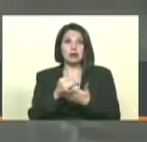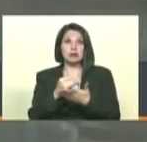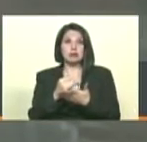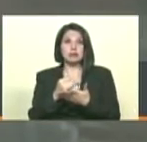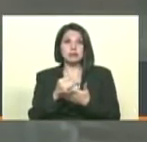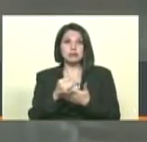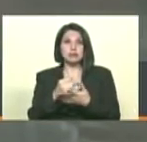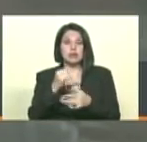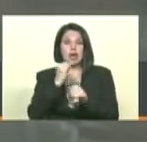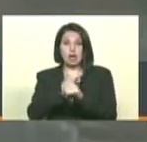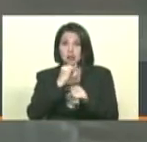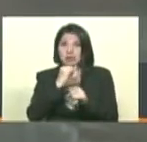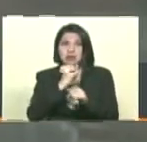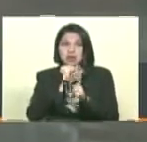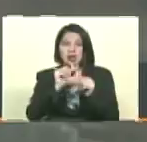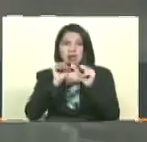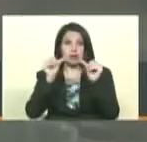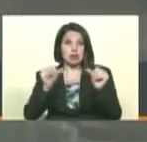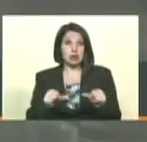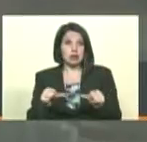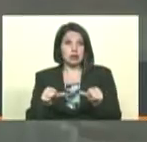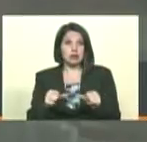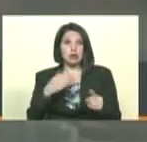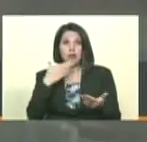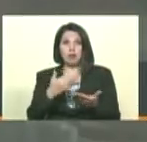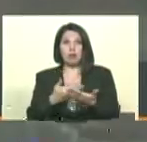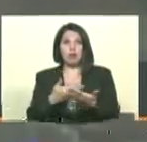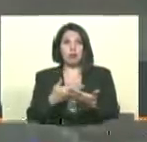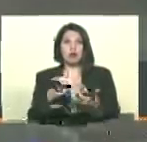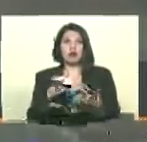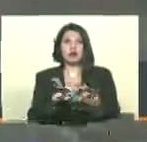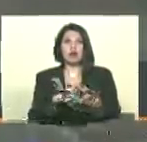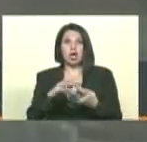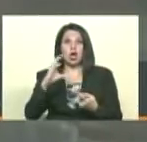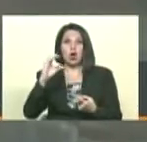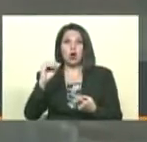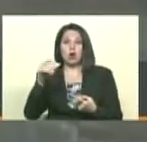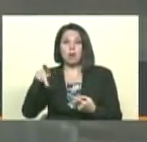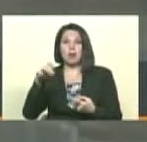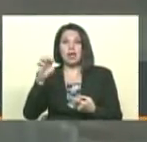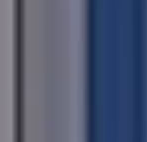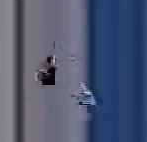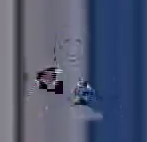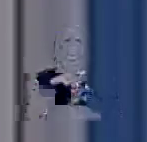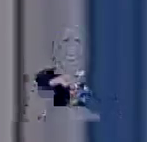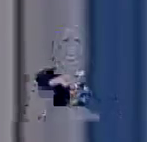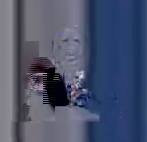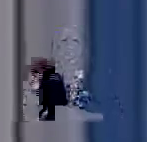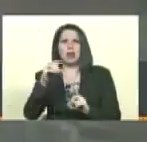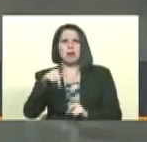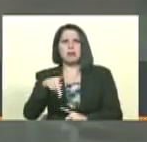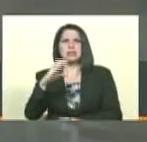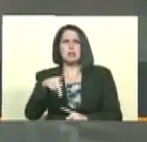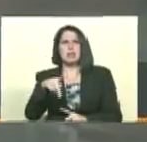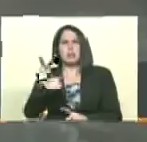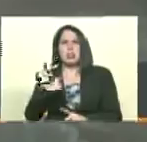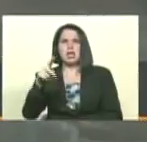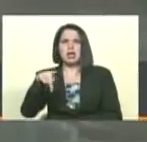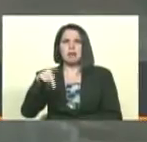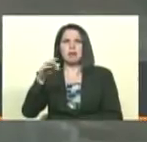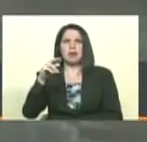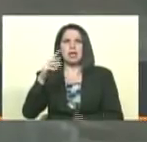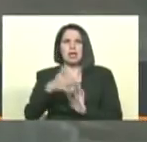en el Internet, en el sistema automatizado de postulaciones, son COPEI, el MAS, el MEP, PCB,